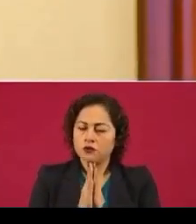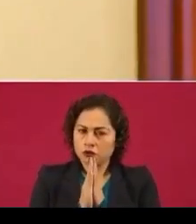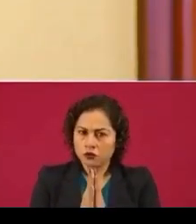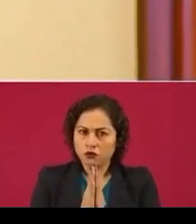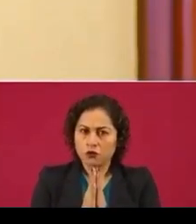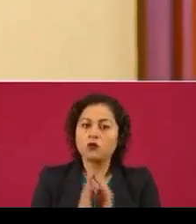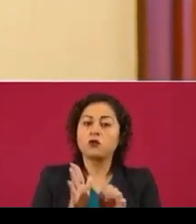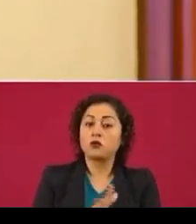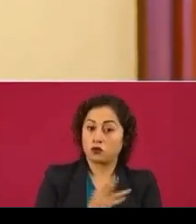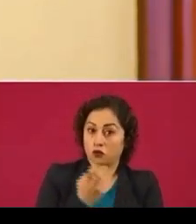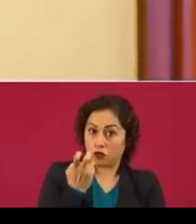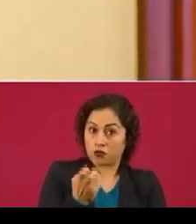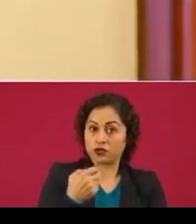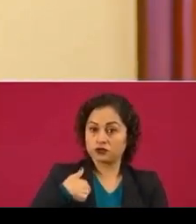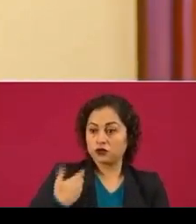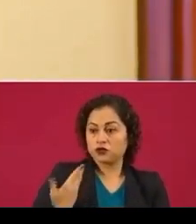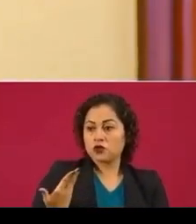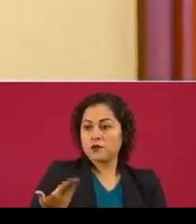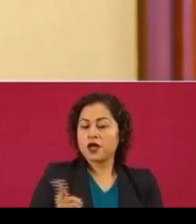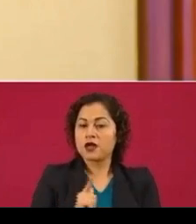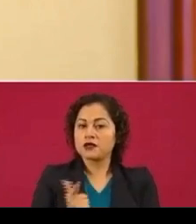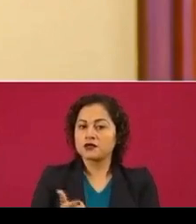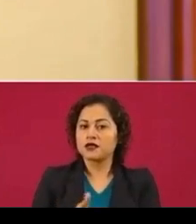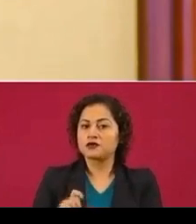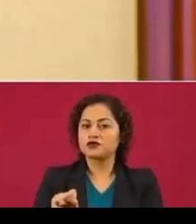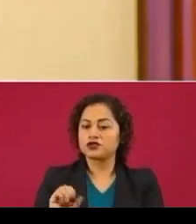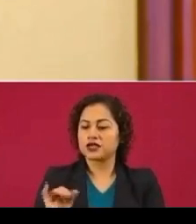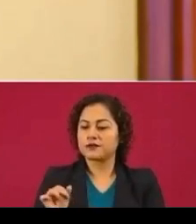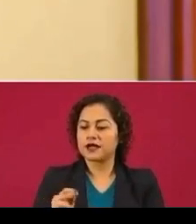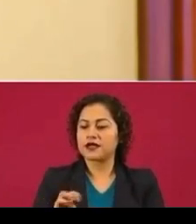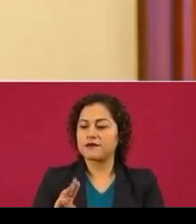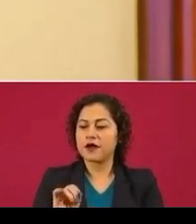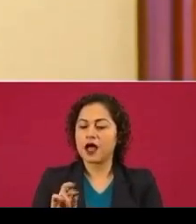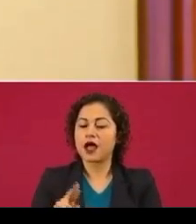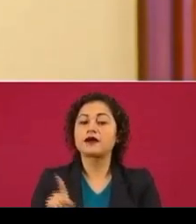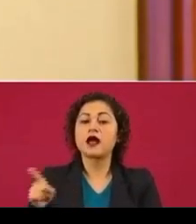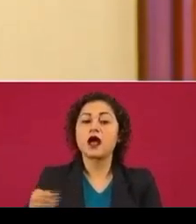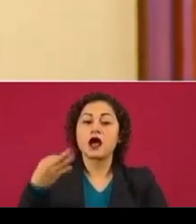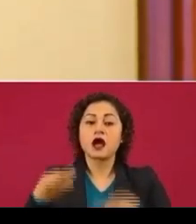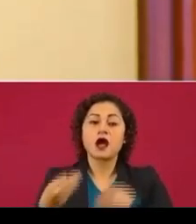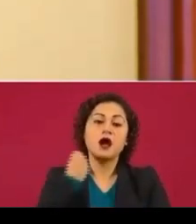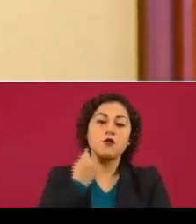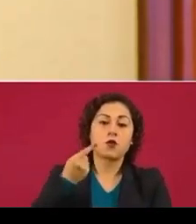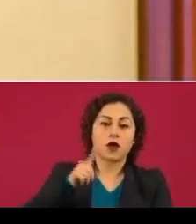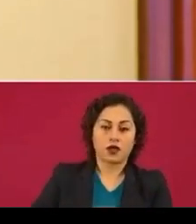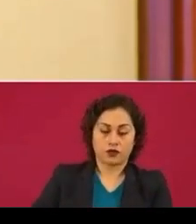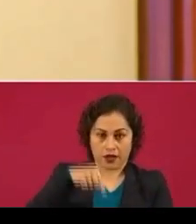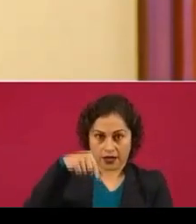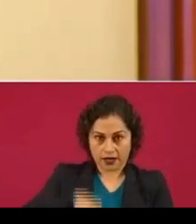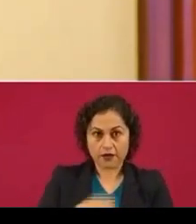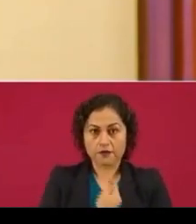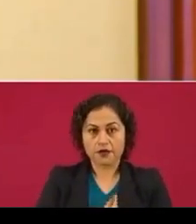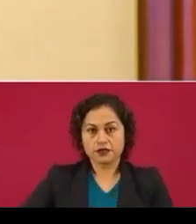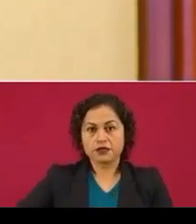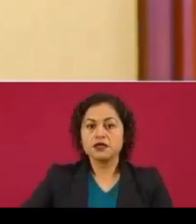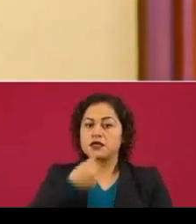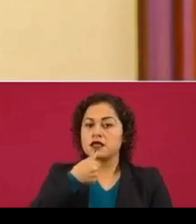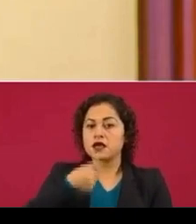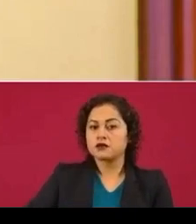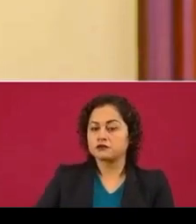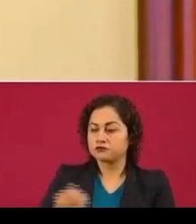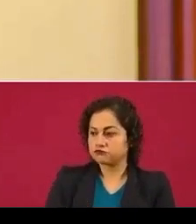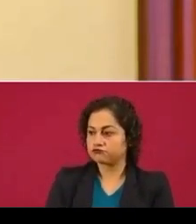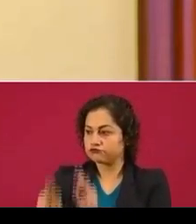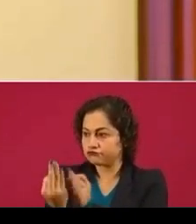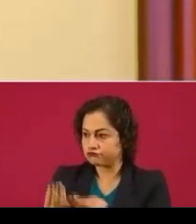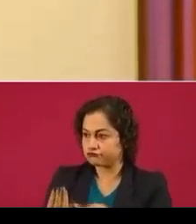razón, le he pedido al licenciado Julio Scherer Ibarra, consejero jurídico de la Presidencia, que le entregue personalmente este escrito y le